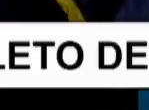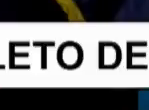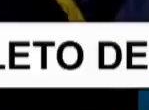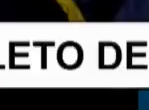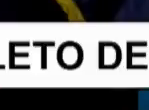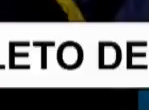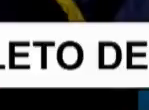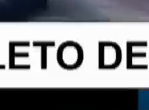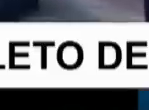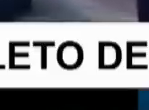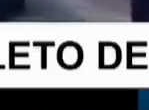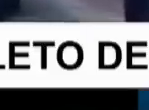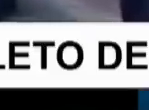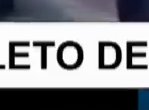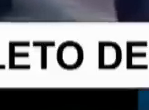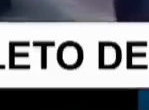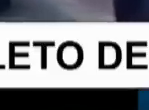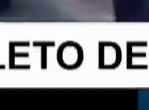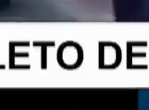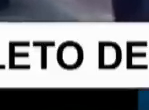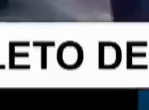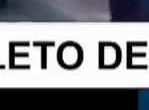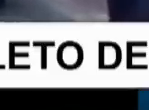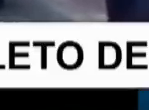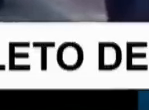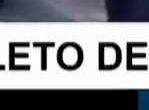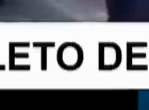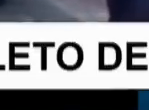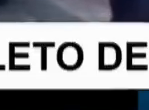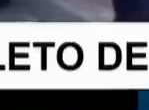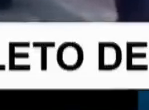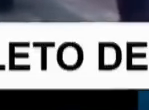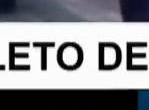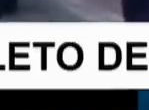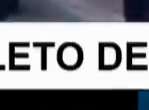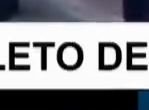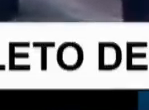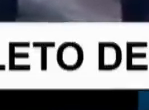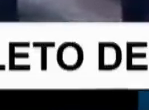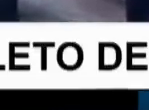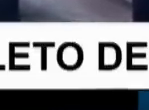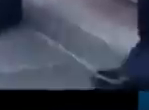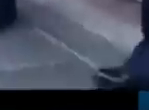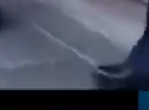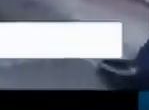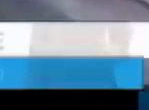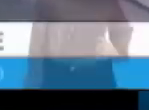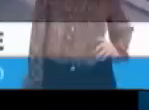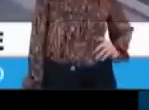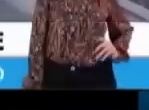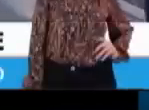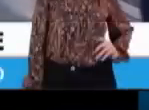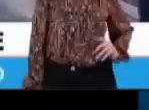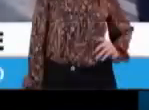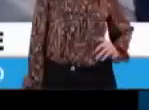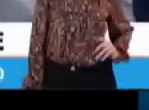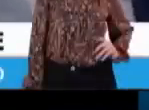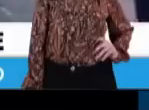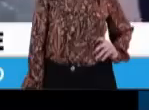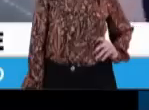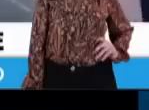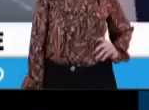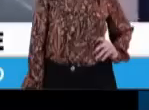los reportes de ataques y filtraciones para coordinar la respuesta. En el gobierno han respaldado a la ministra de Defensa,